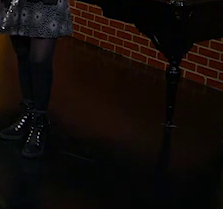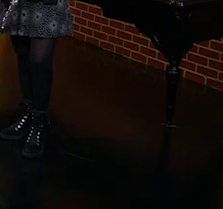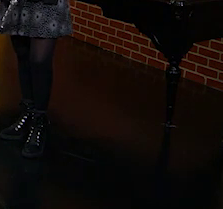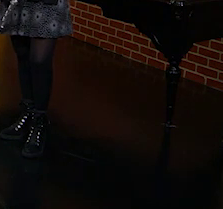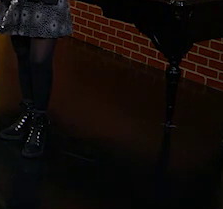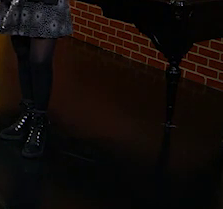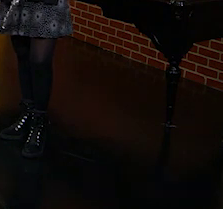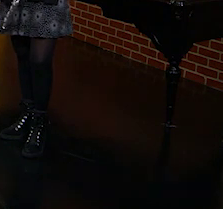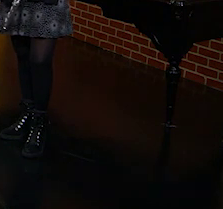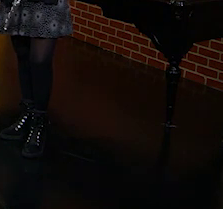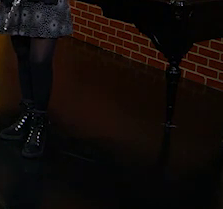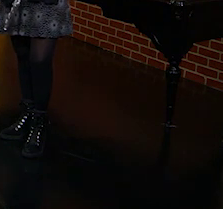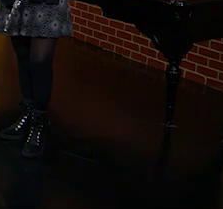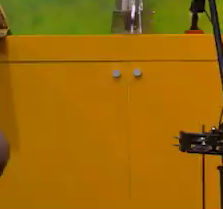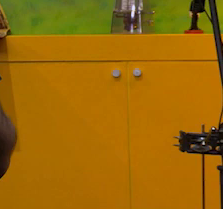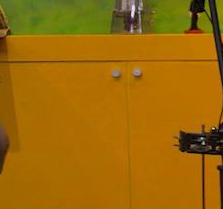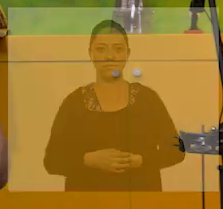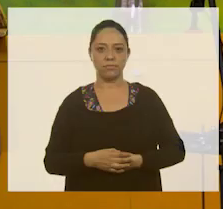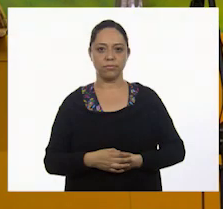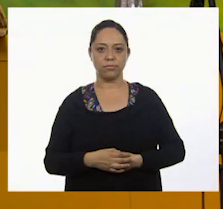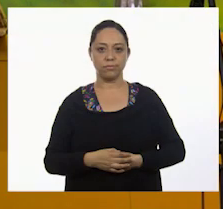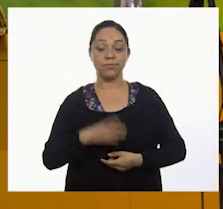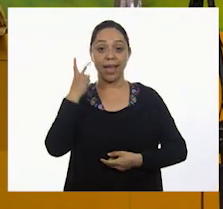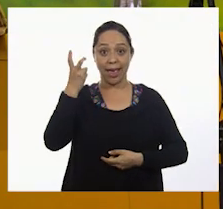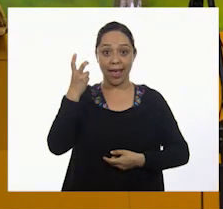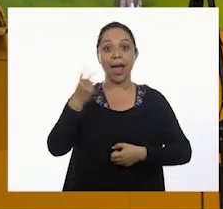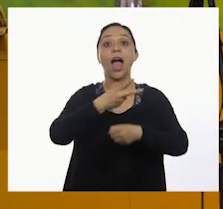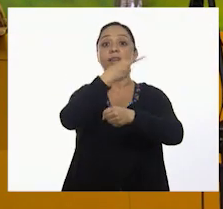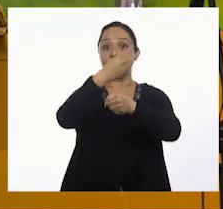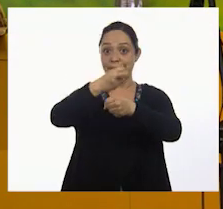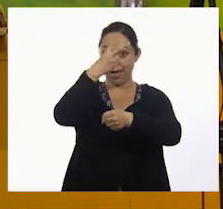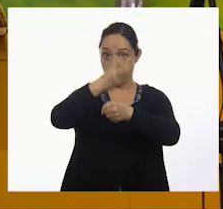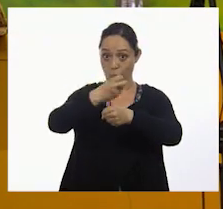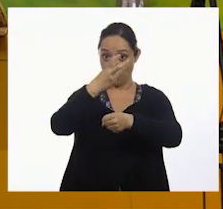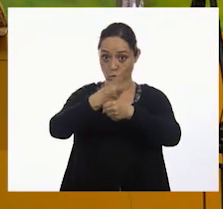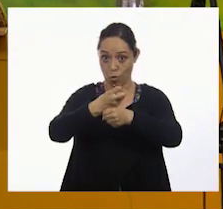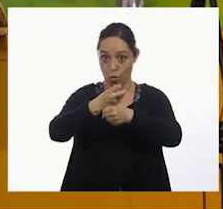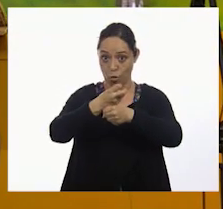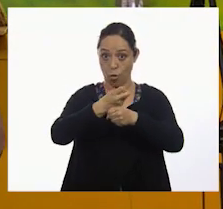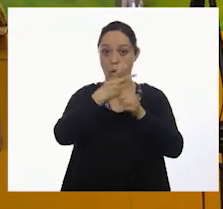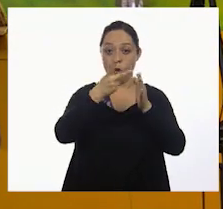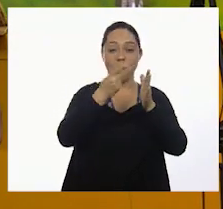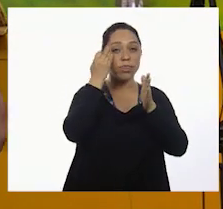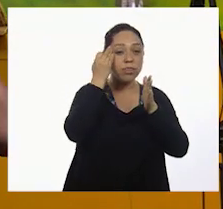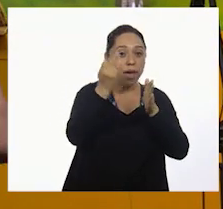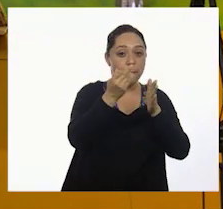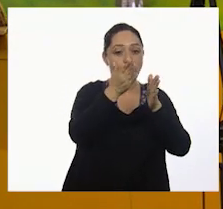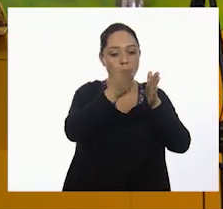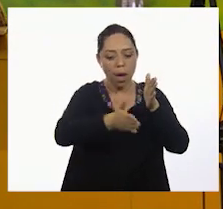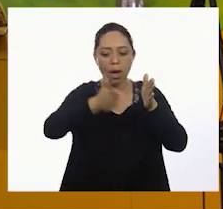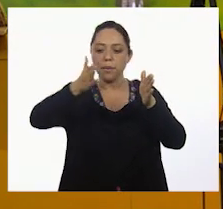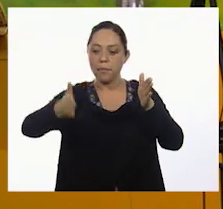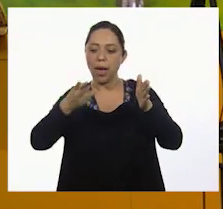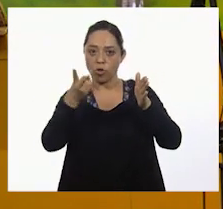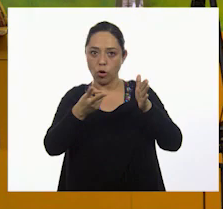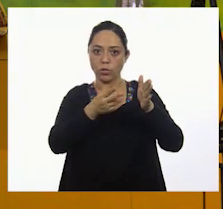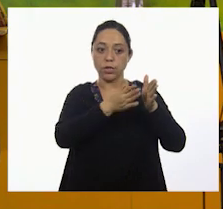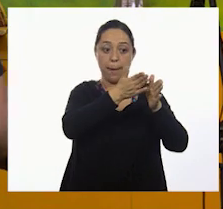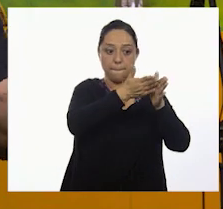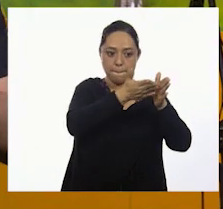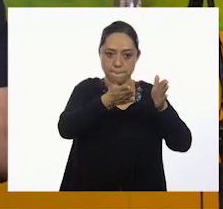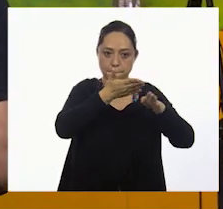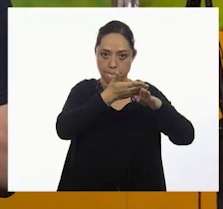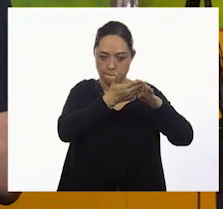ta, sh. Ejercicio número 2. Serán 2 compases. El primero, blanca y silencio de